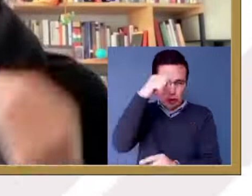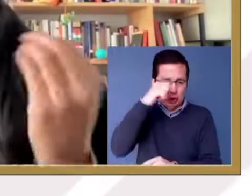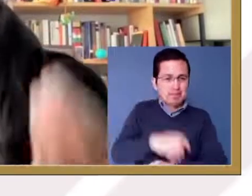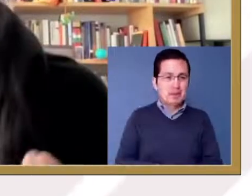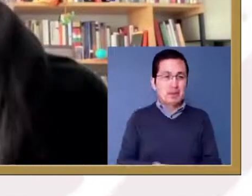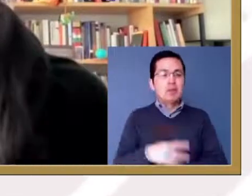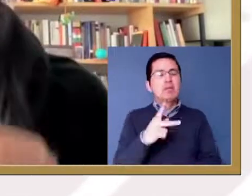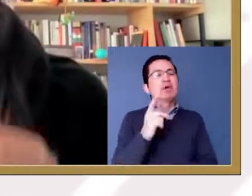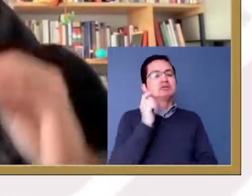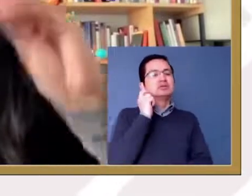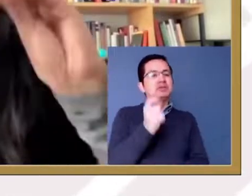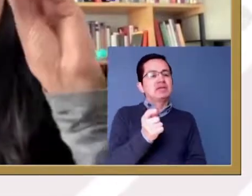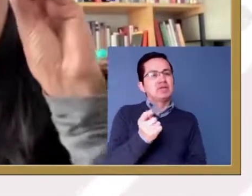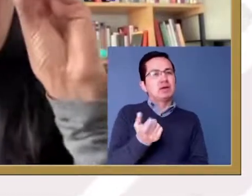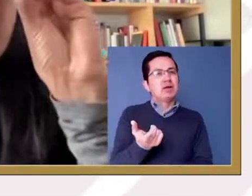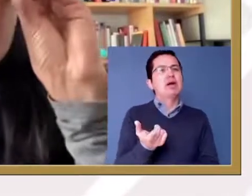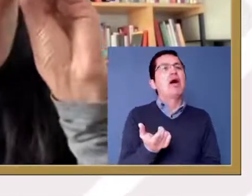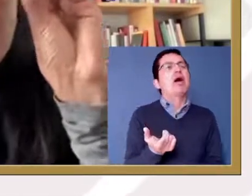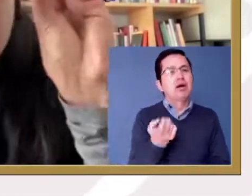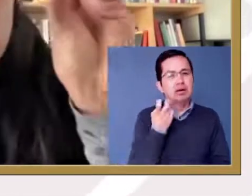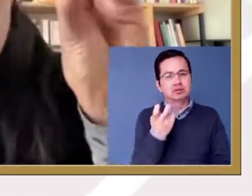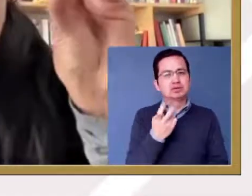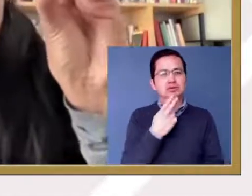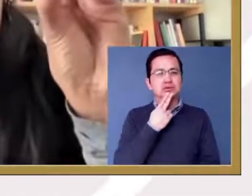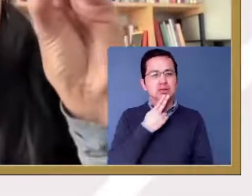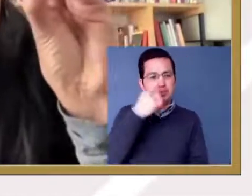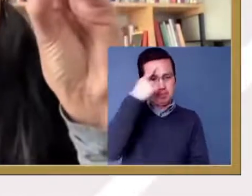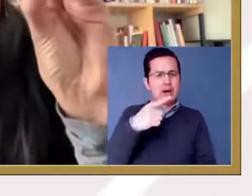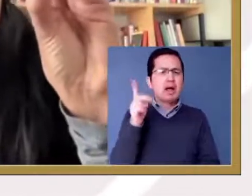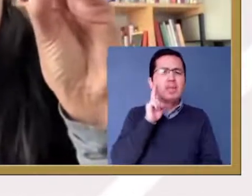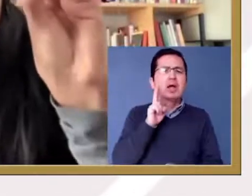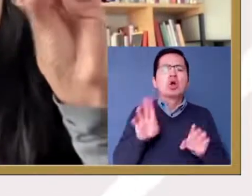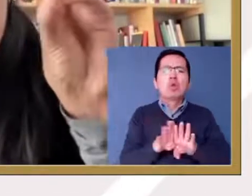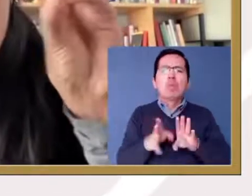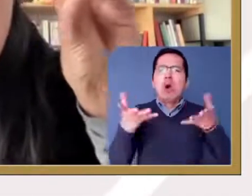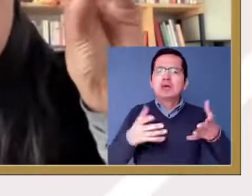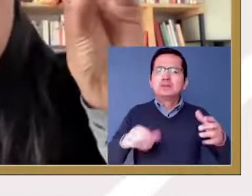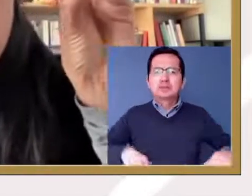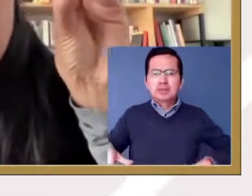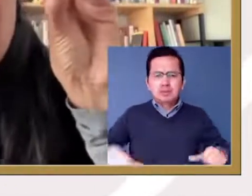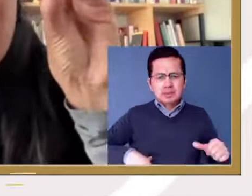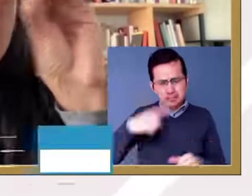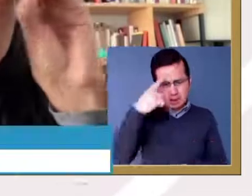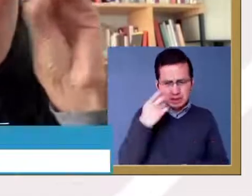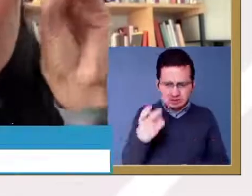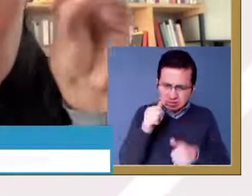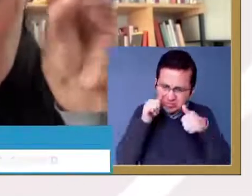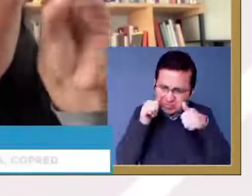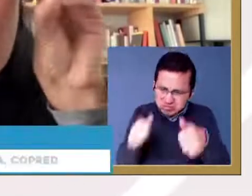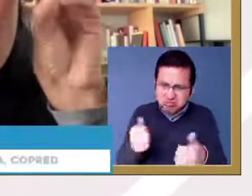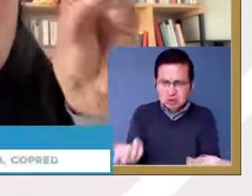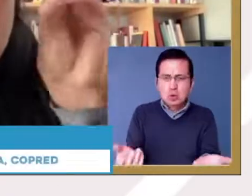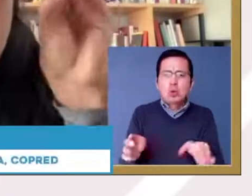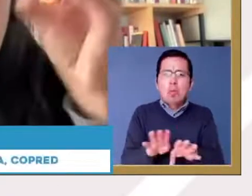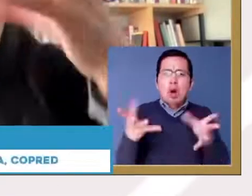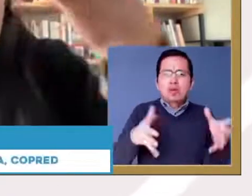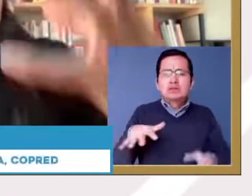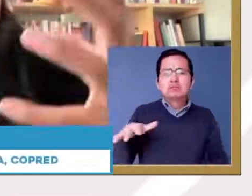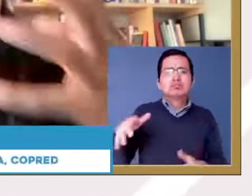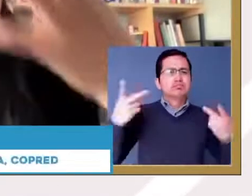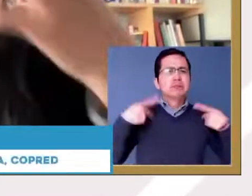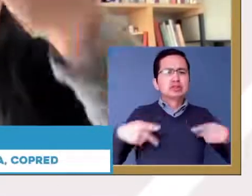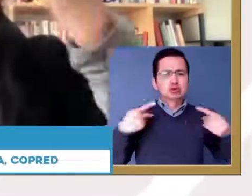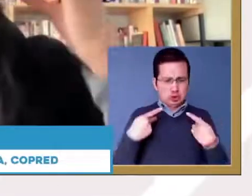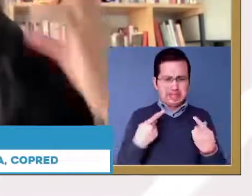las estrategias de acción, primero pues en investigación poder determinar efectivamente qué significa eso con relación a la proporción de los grupos que viven